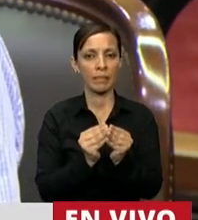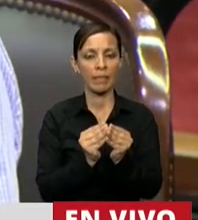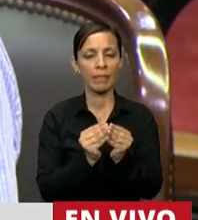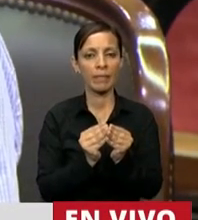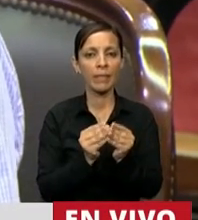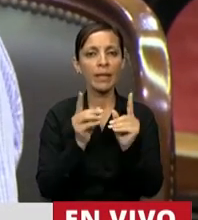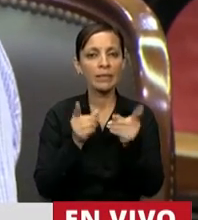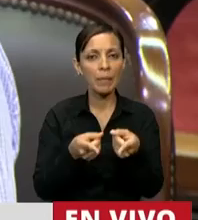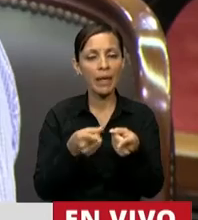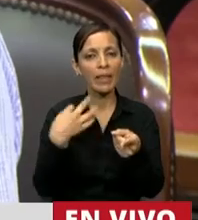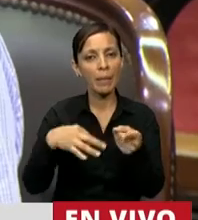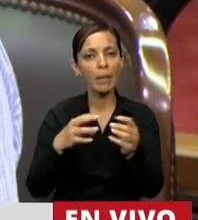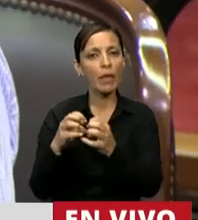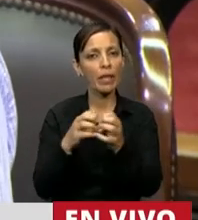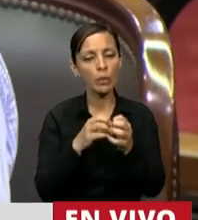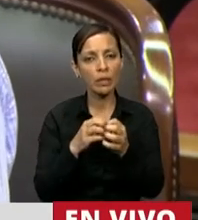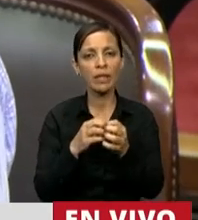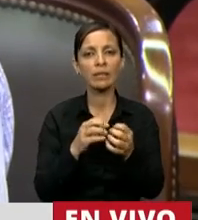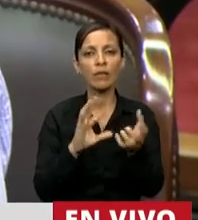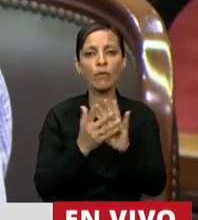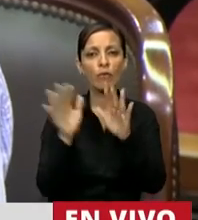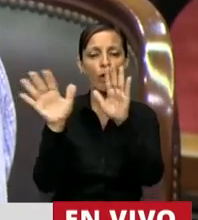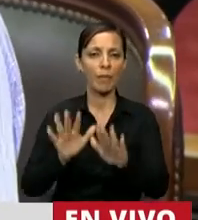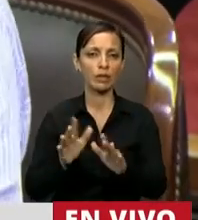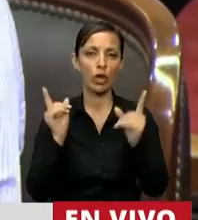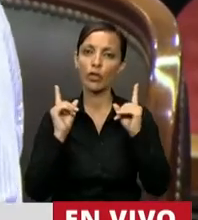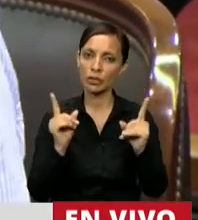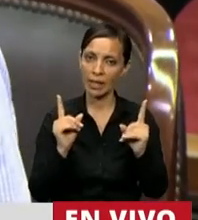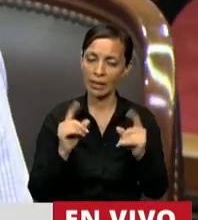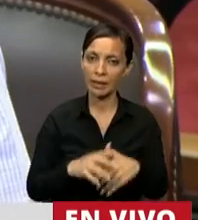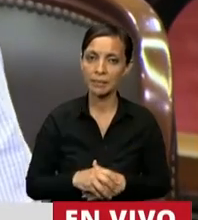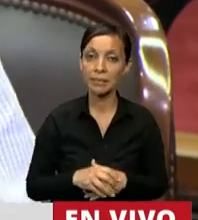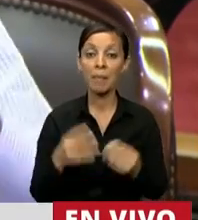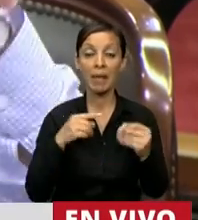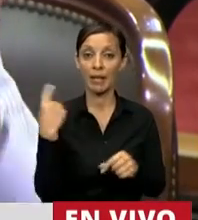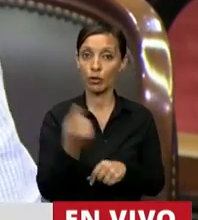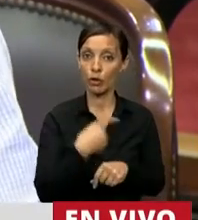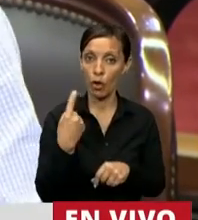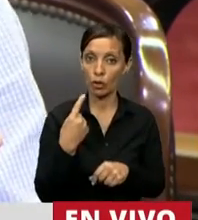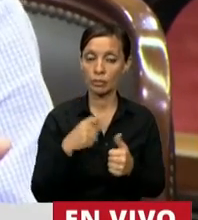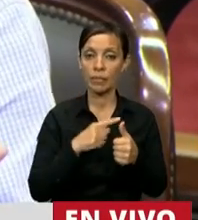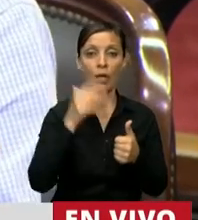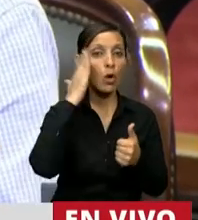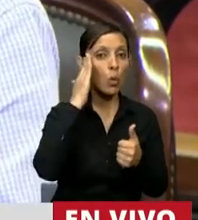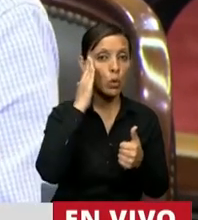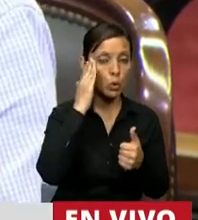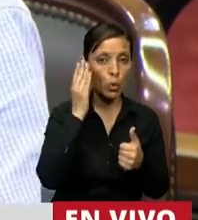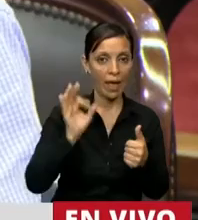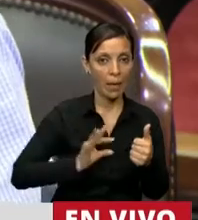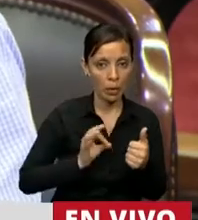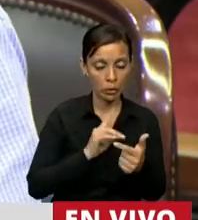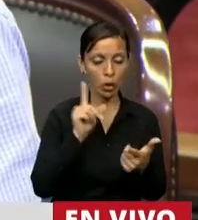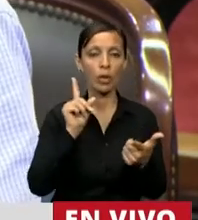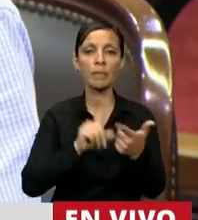vez también discutir el sistema de formación docente, para que entre todos, cultura de la evaluación,